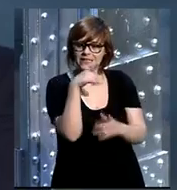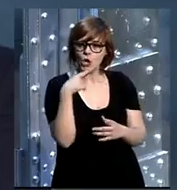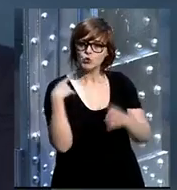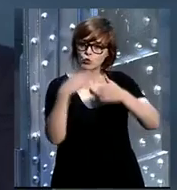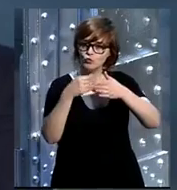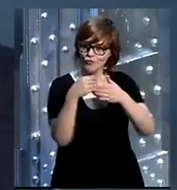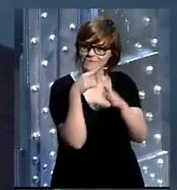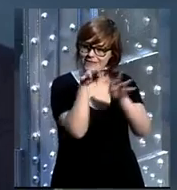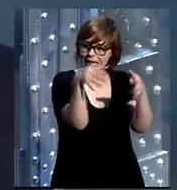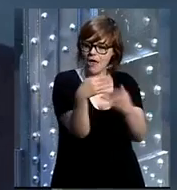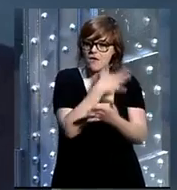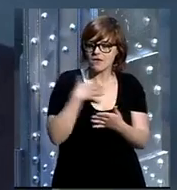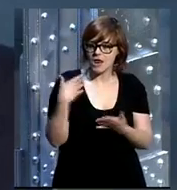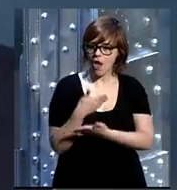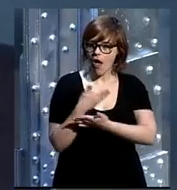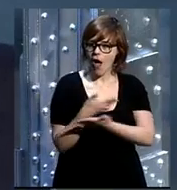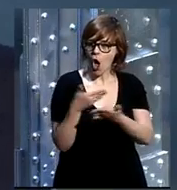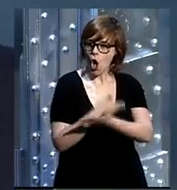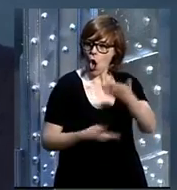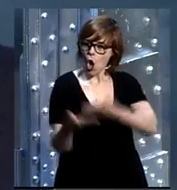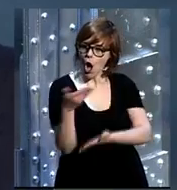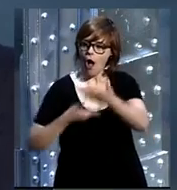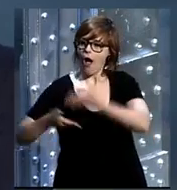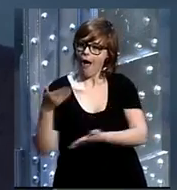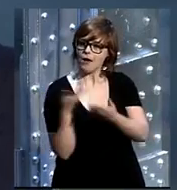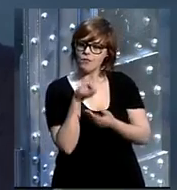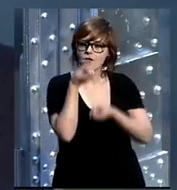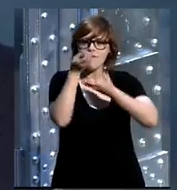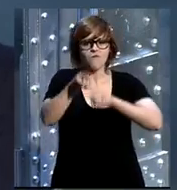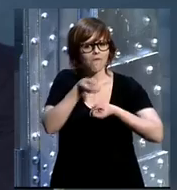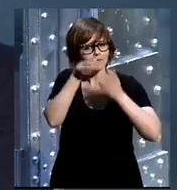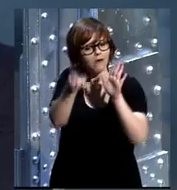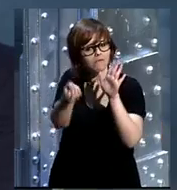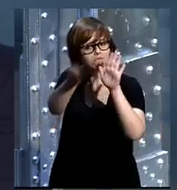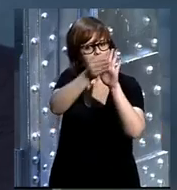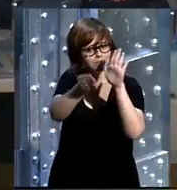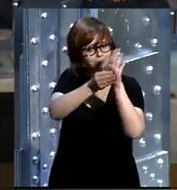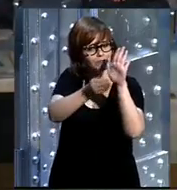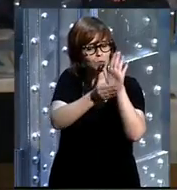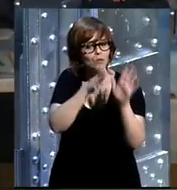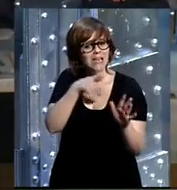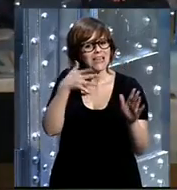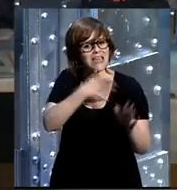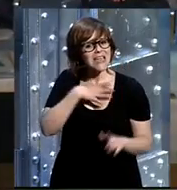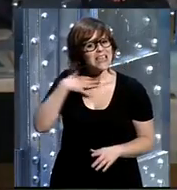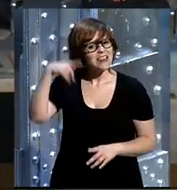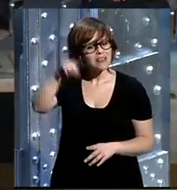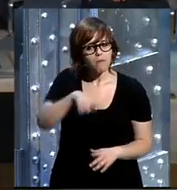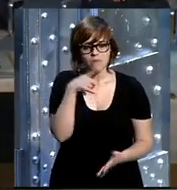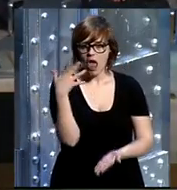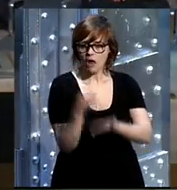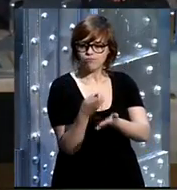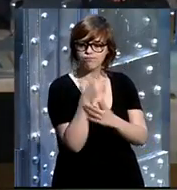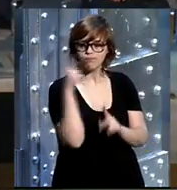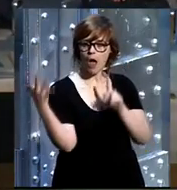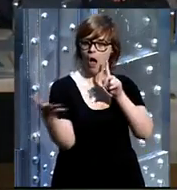quieren compartir mucho o todo de su vida en Internet, quieren que las aplicaciones que usan les reconozcan